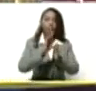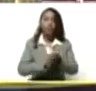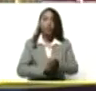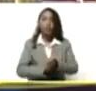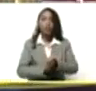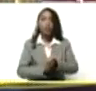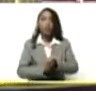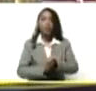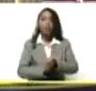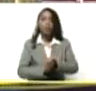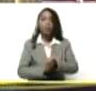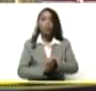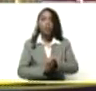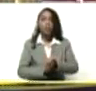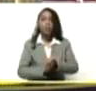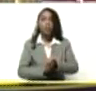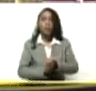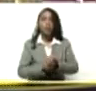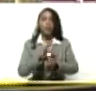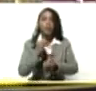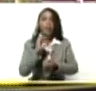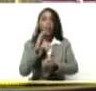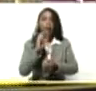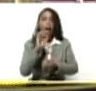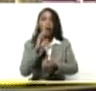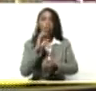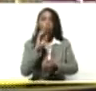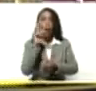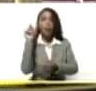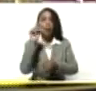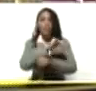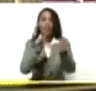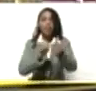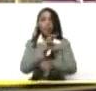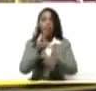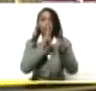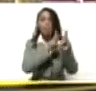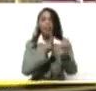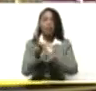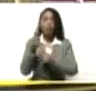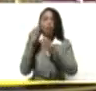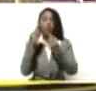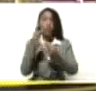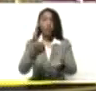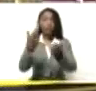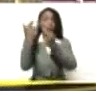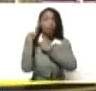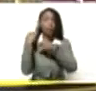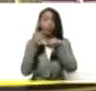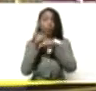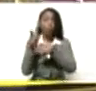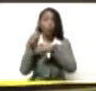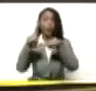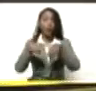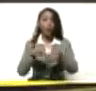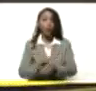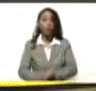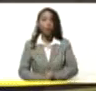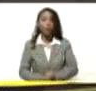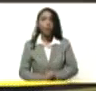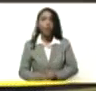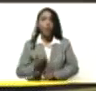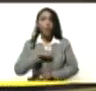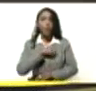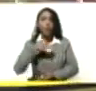Ricardo Menéndez, tú eres vicepresidente de planificación, tienes mucha responsabilidad en esto.